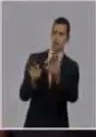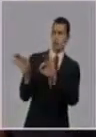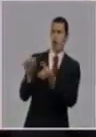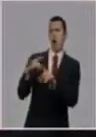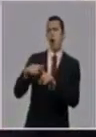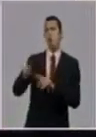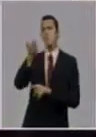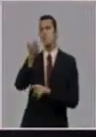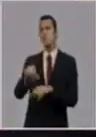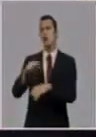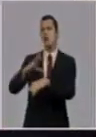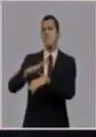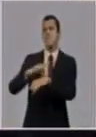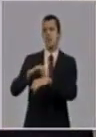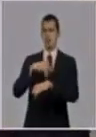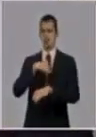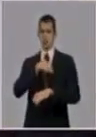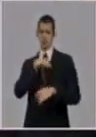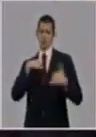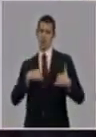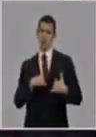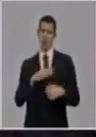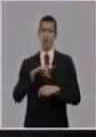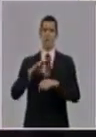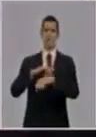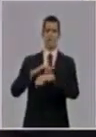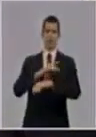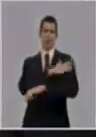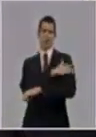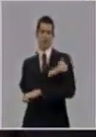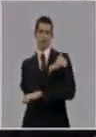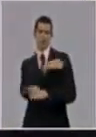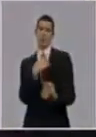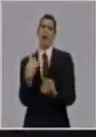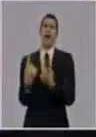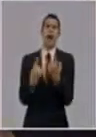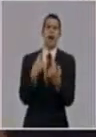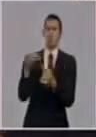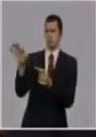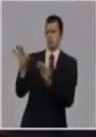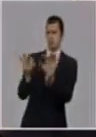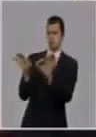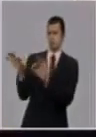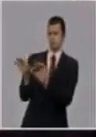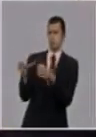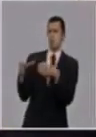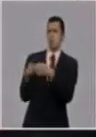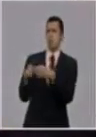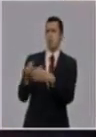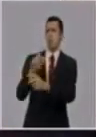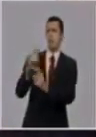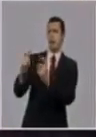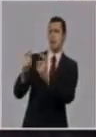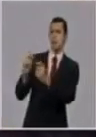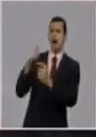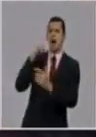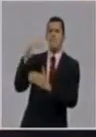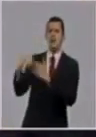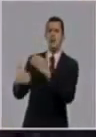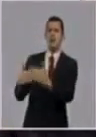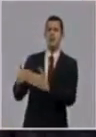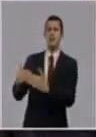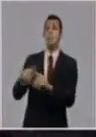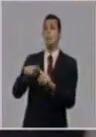que nos permitirá evaluar la efectividad de las vacunas en condiciones del mundo real, es decir, en la